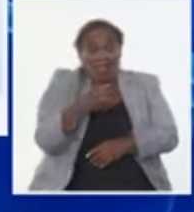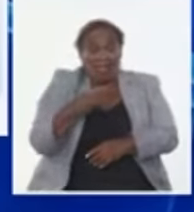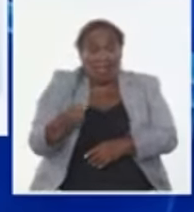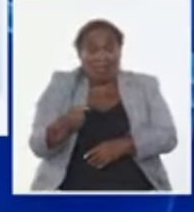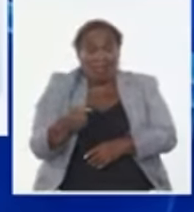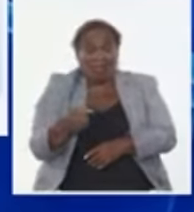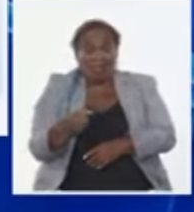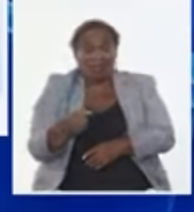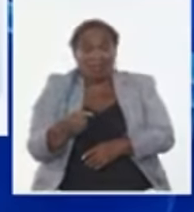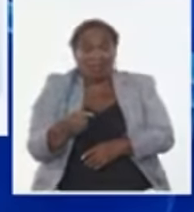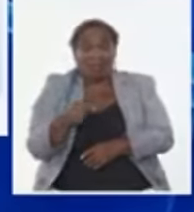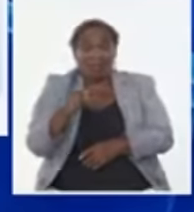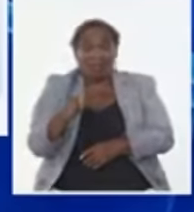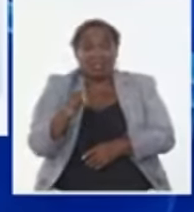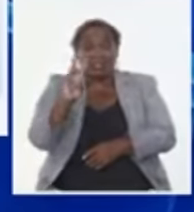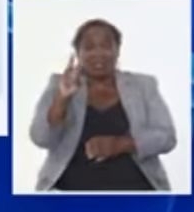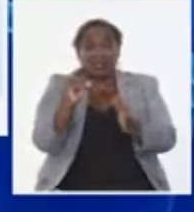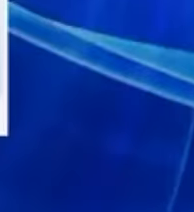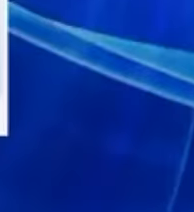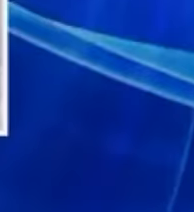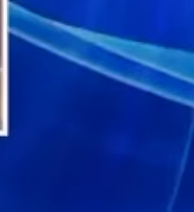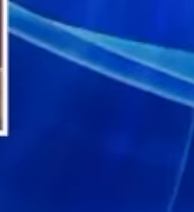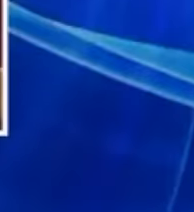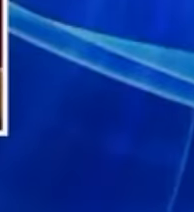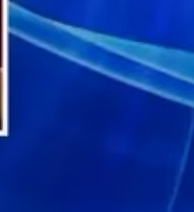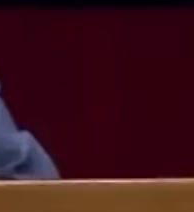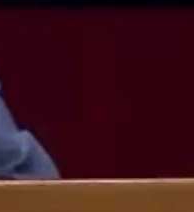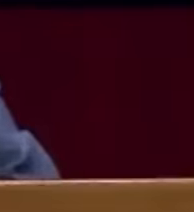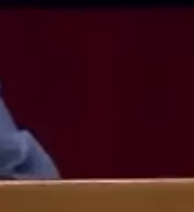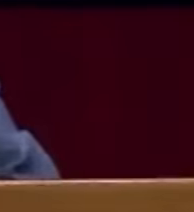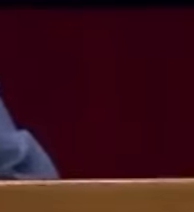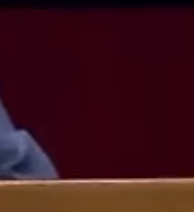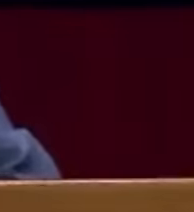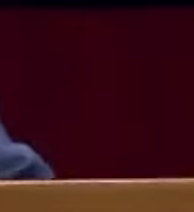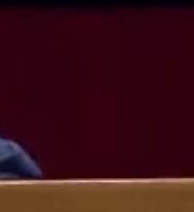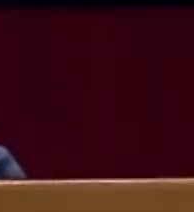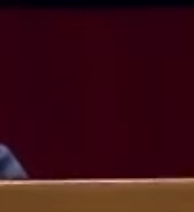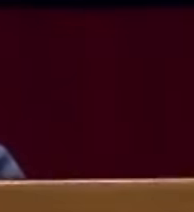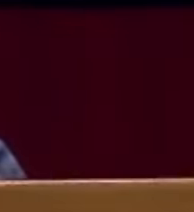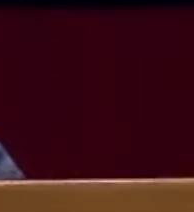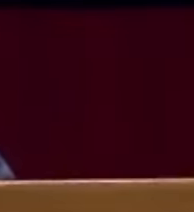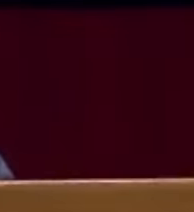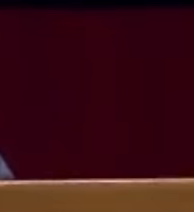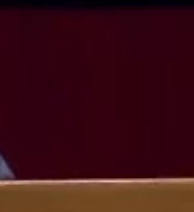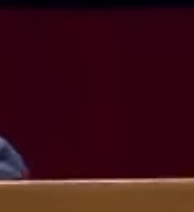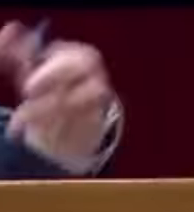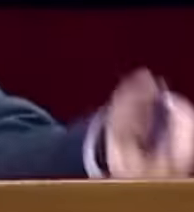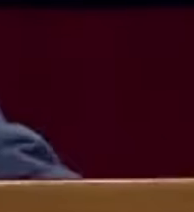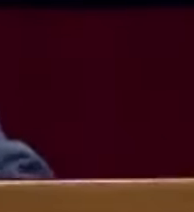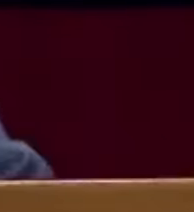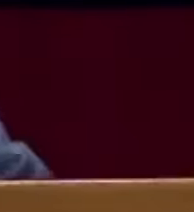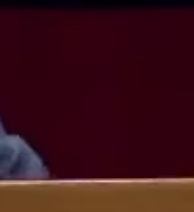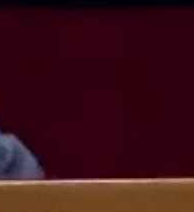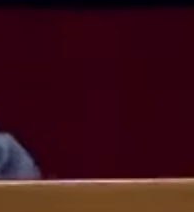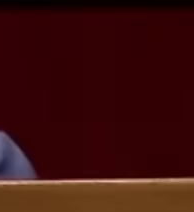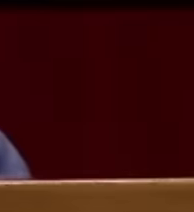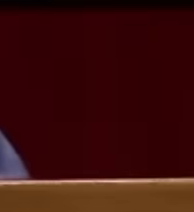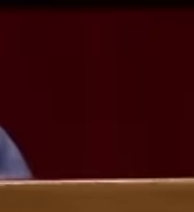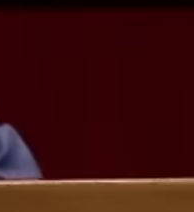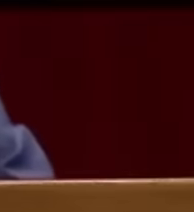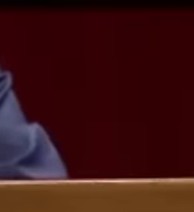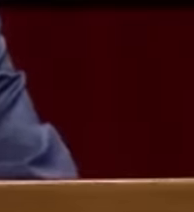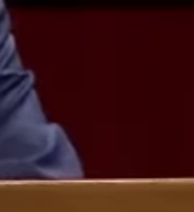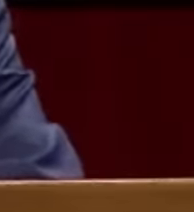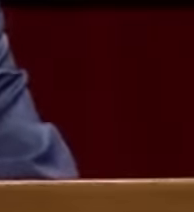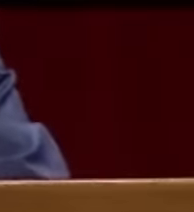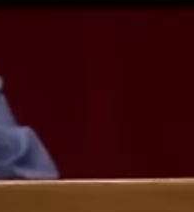concepto 3.400 millones de pesos en este periodo. Por este mismo concepto, para el año que viene, de bienes se